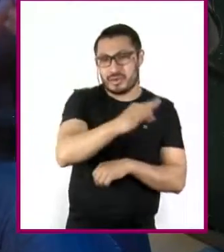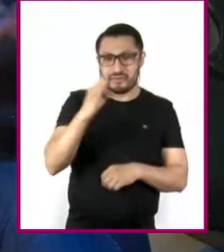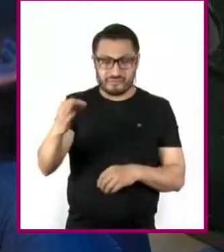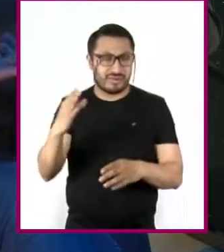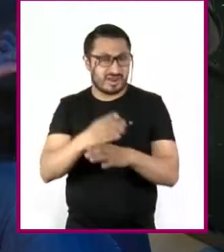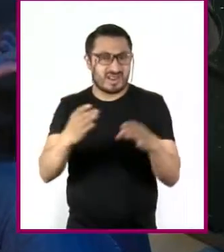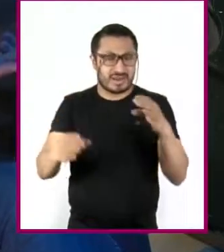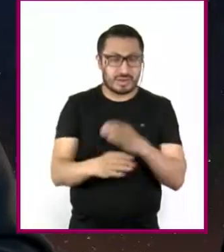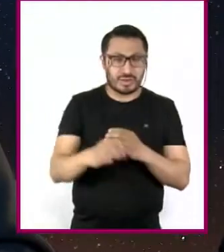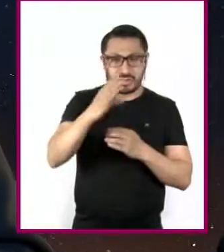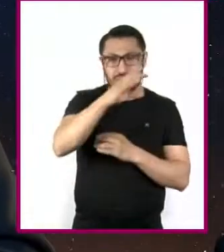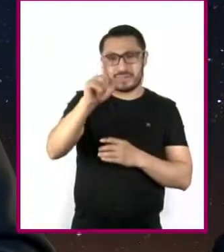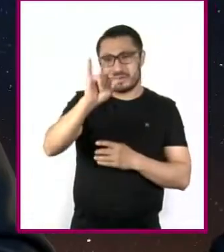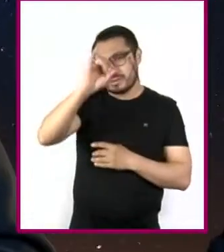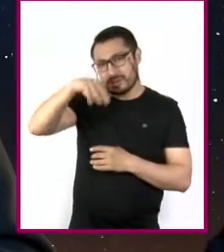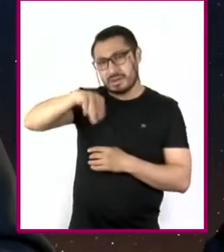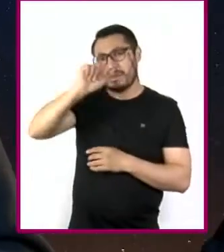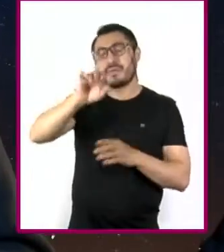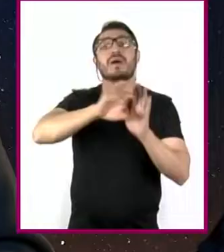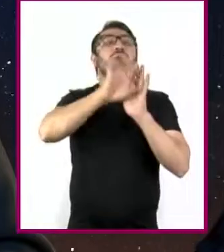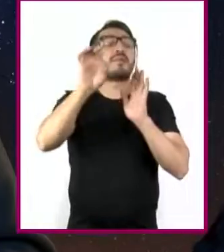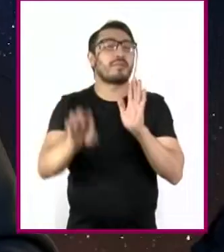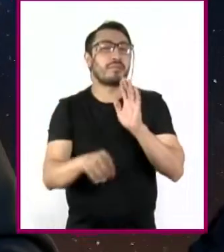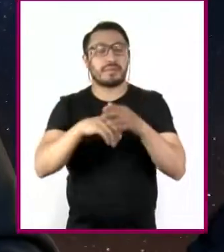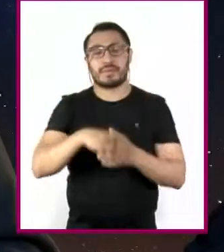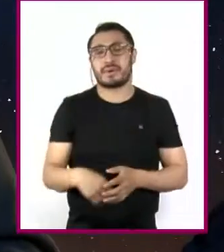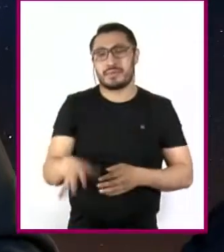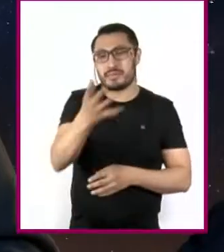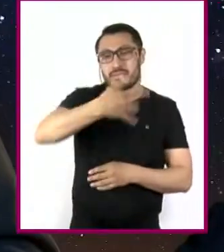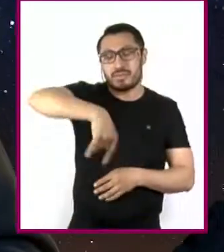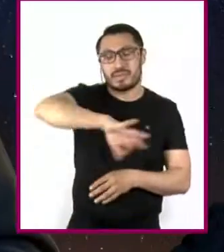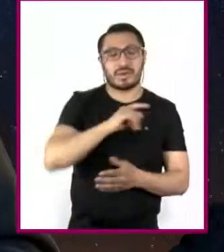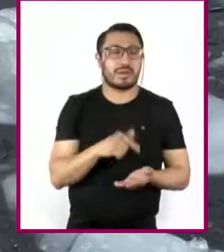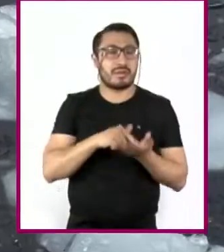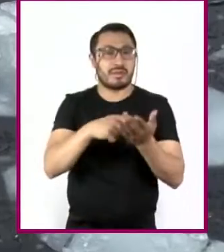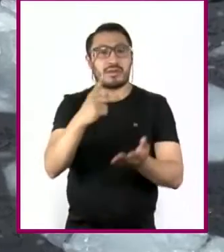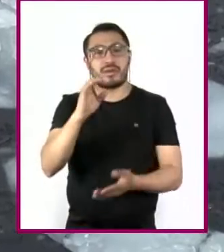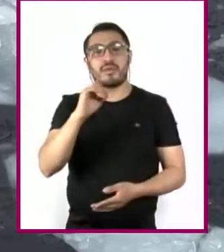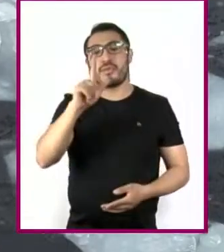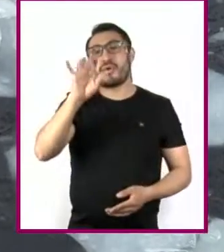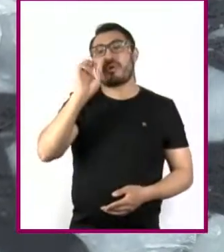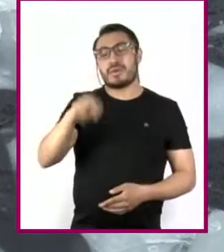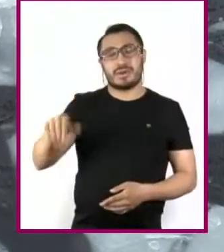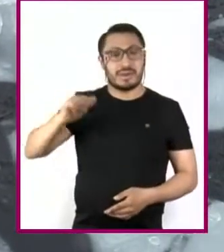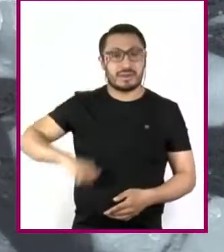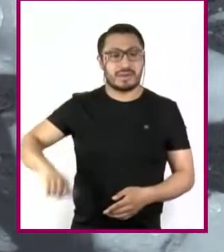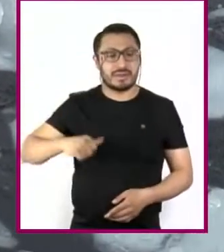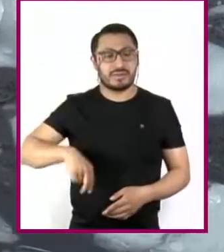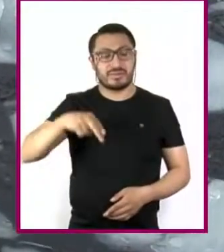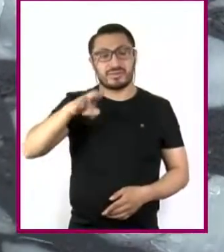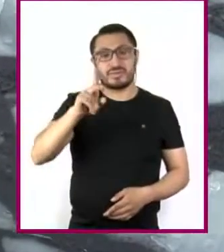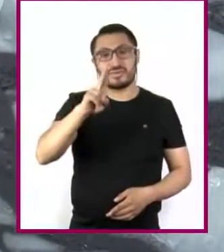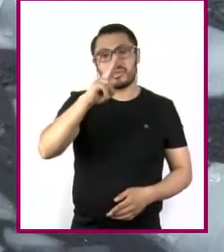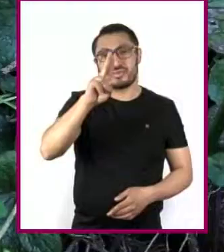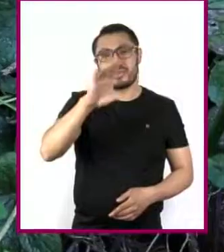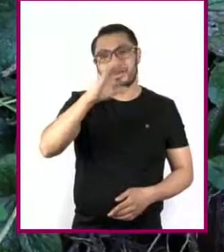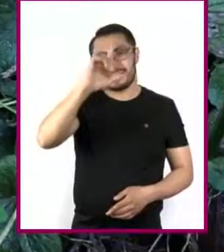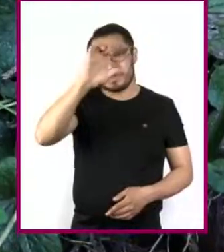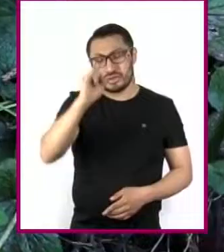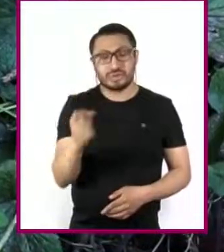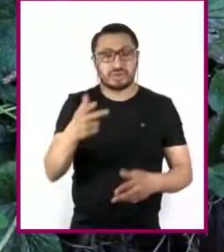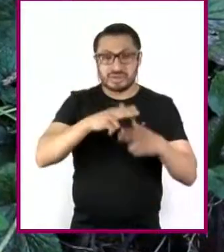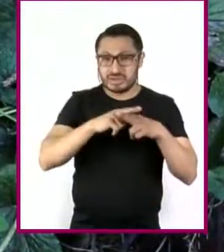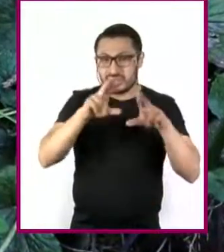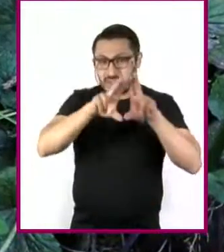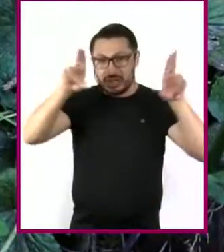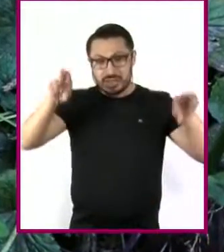eventos climatológicos, como por ejemplo, buscan muestras de polen antiguo, núcleos de hielos de los polos,